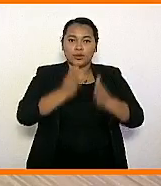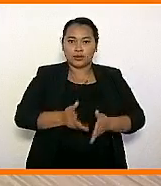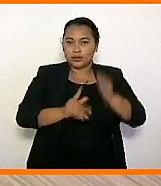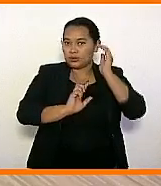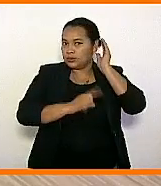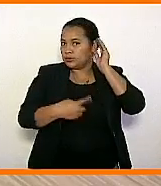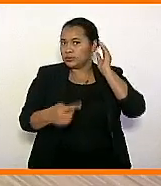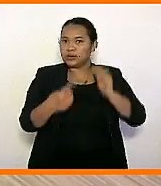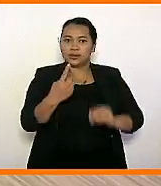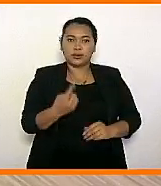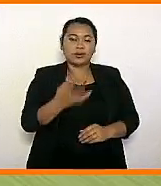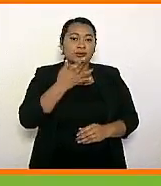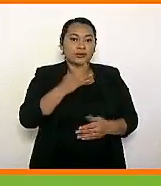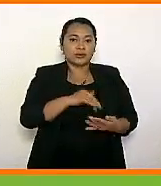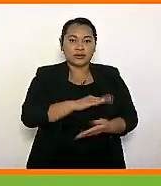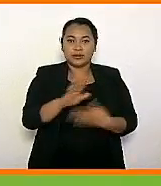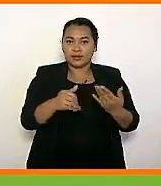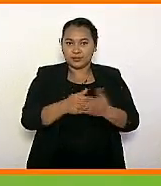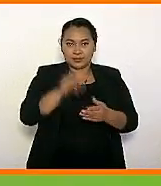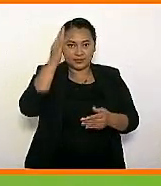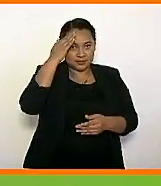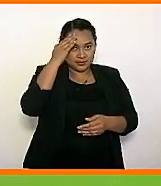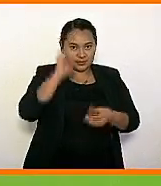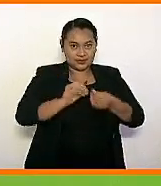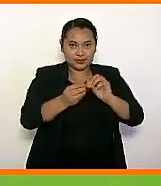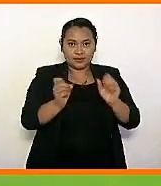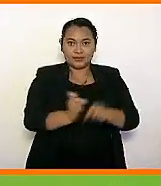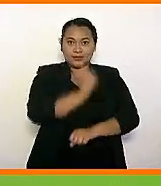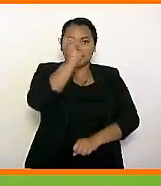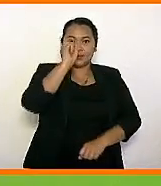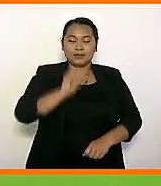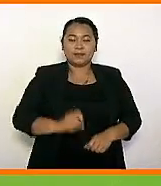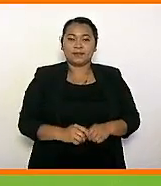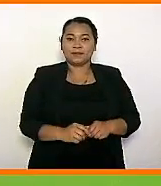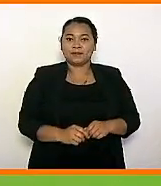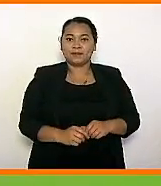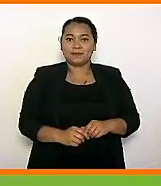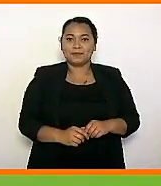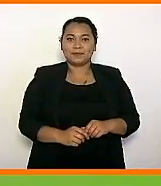uno, mucha suerte, conoceremos el número favorecido y este es,